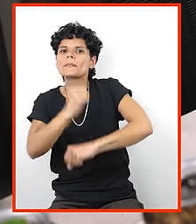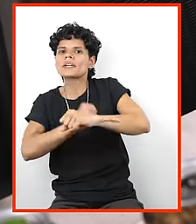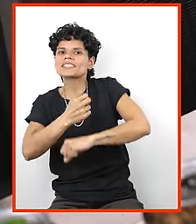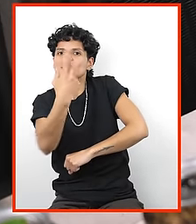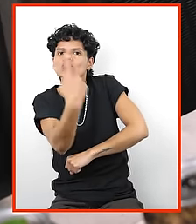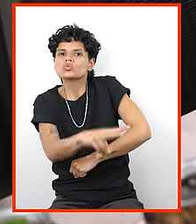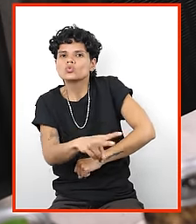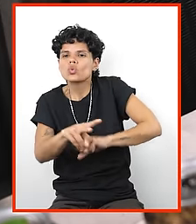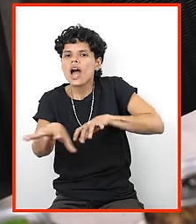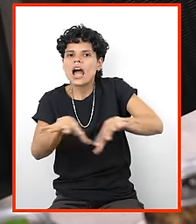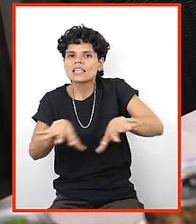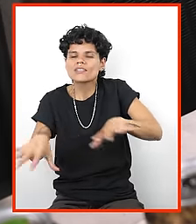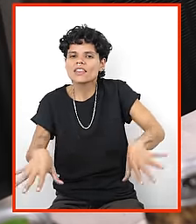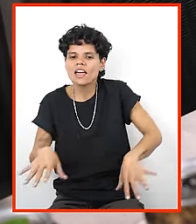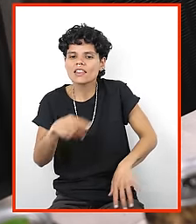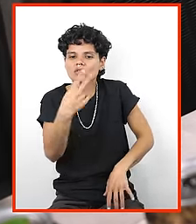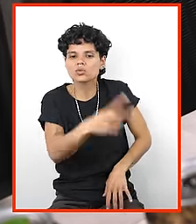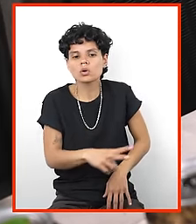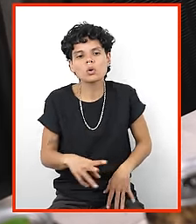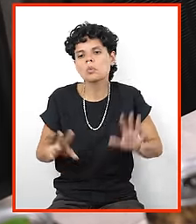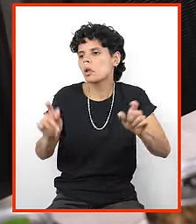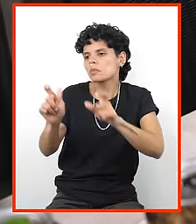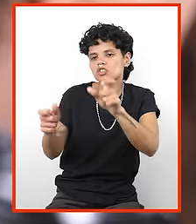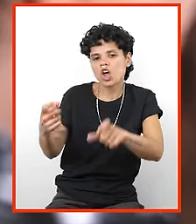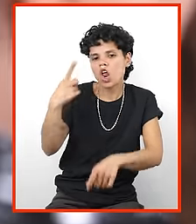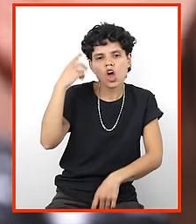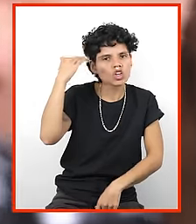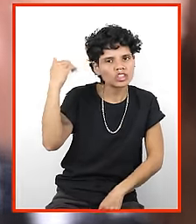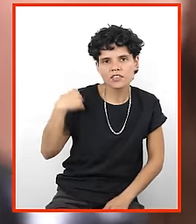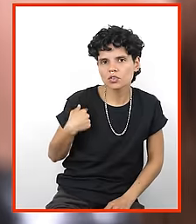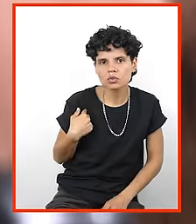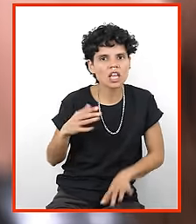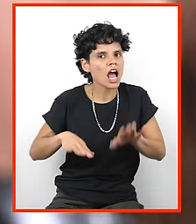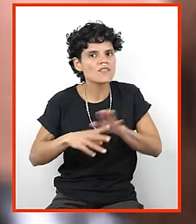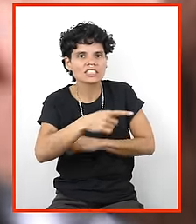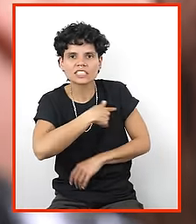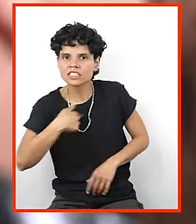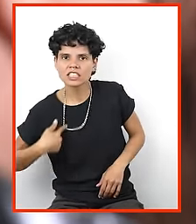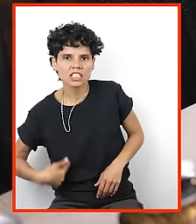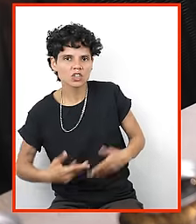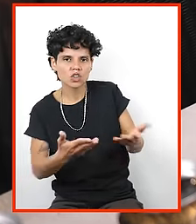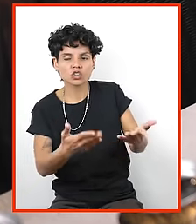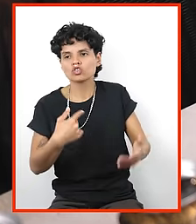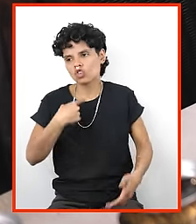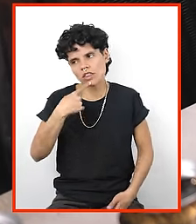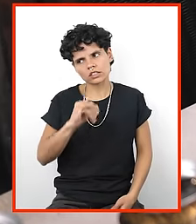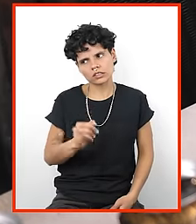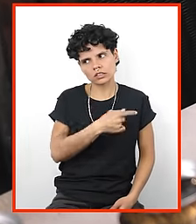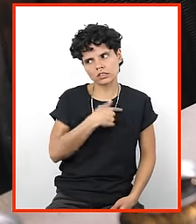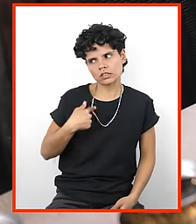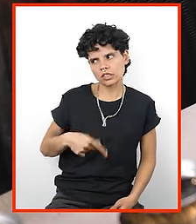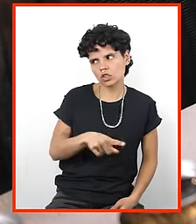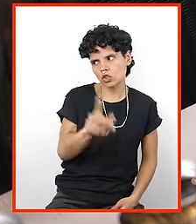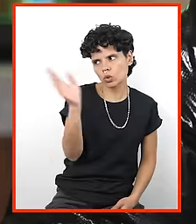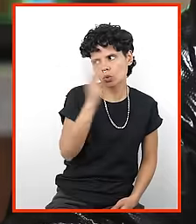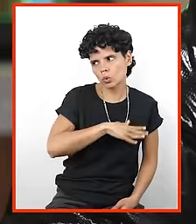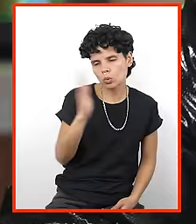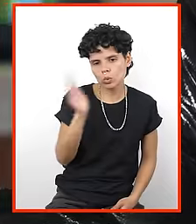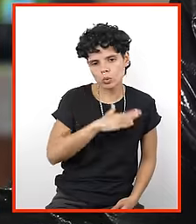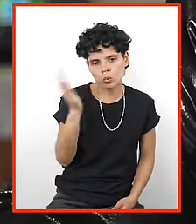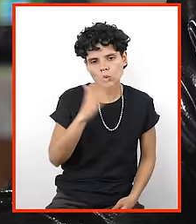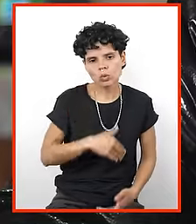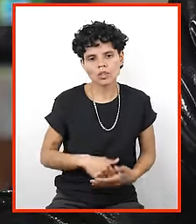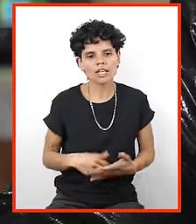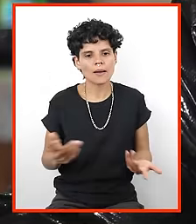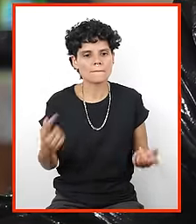de una empresa china. Pero bueno, nadie nunca supo que fuiste tú, pues pueden haber sido los chinos. Bueno, claro, yo aposté a eso. Sí, pues. Estaban así